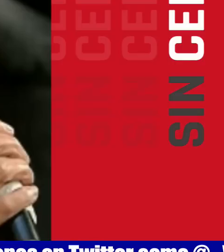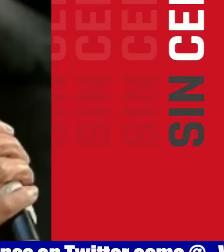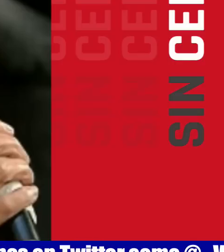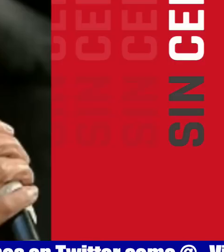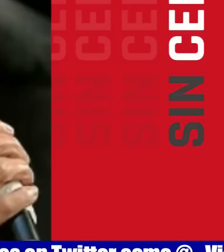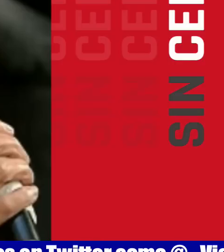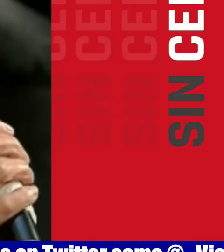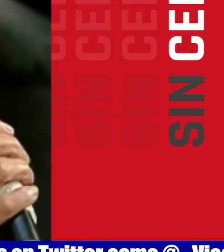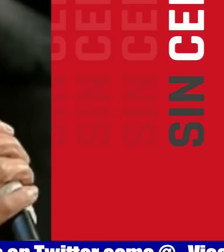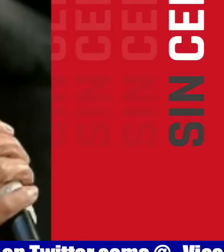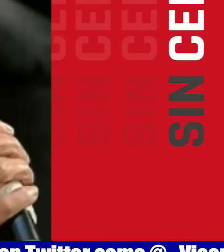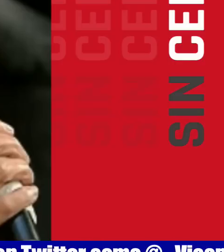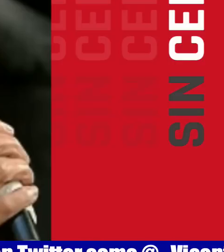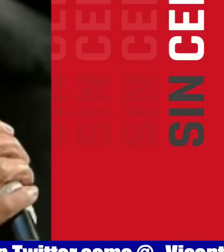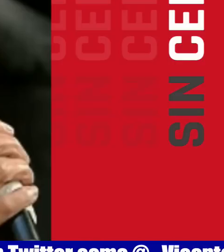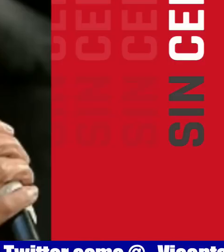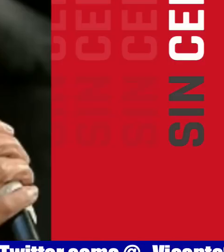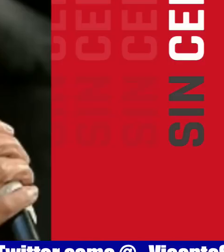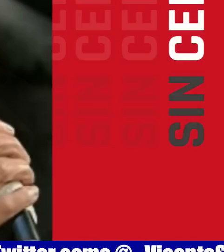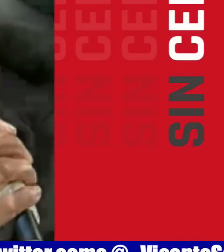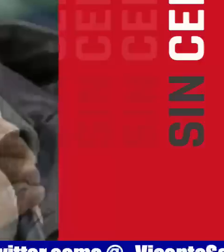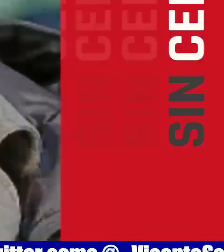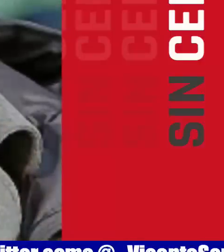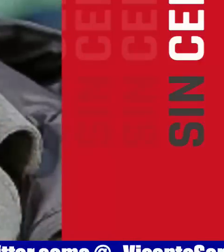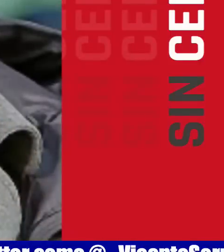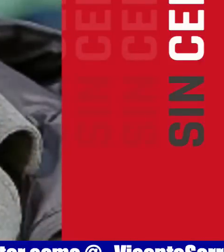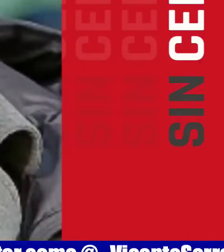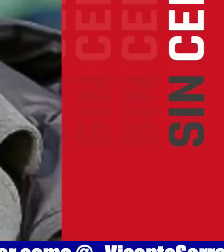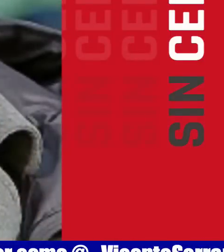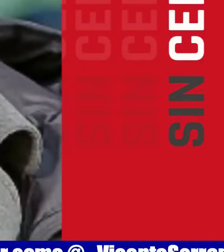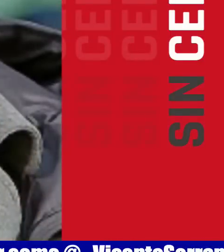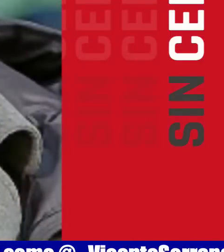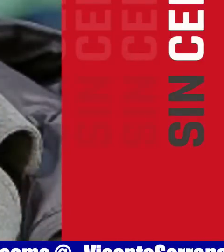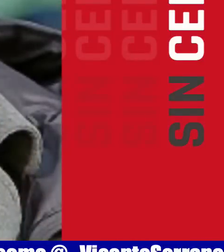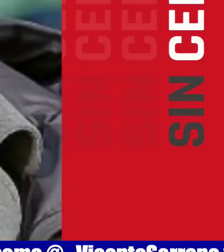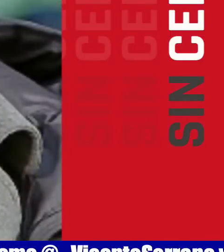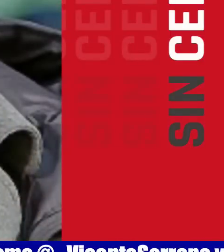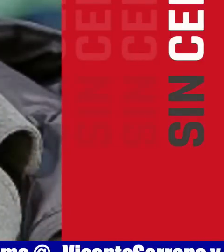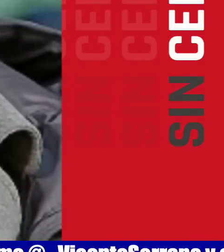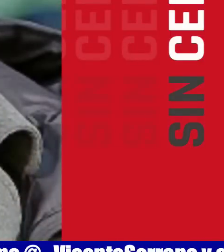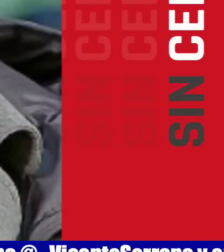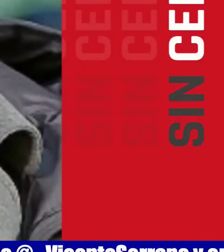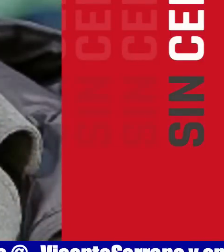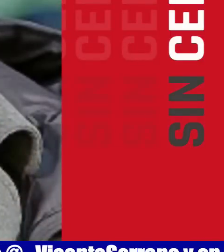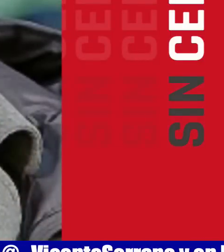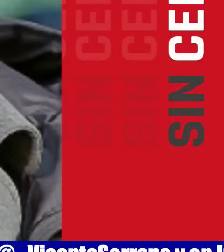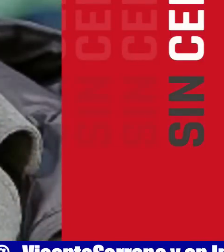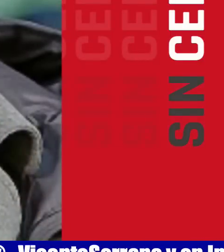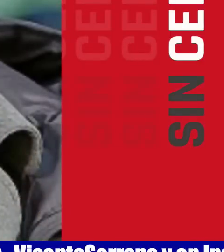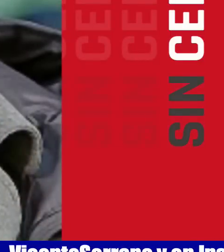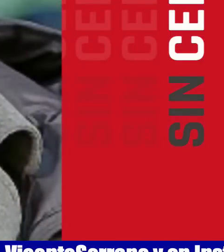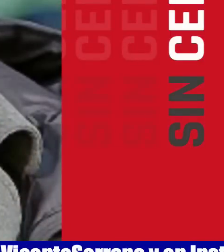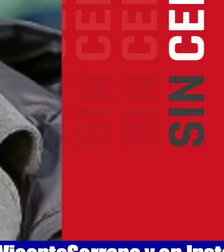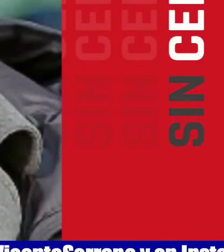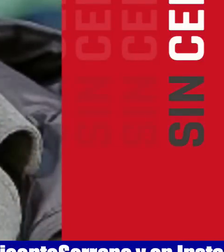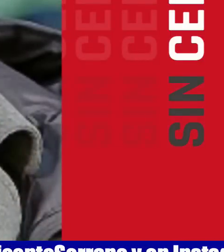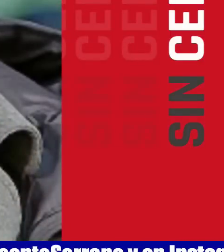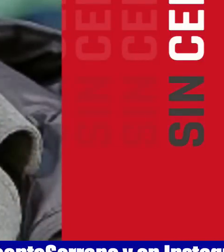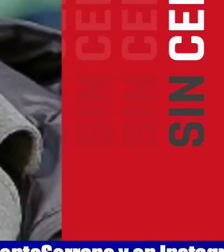bueno, ¿a poco ya van a atender a la gente, no se van a quedar sin cirugías en 6 meses, y etcétera? Dice que el presidente que en